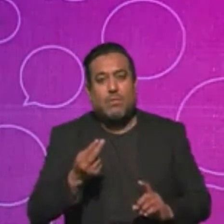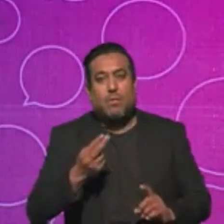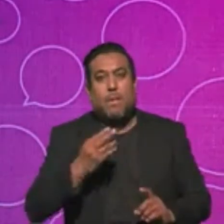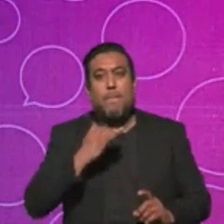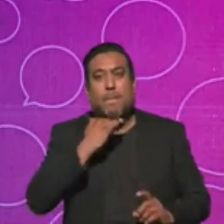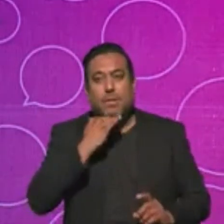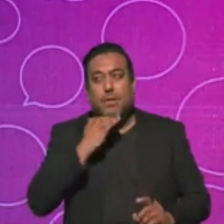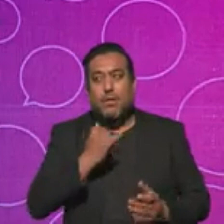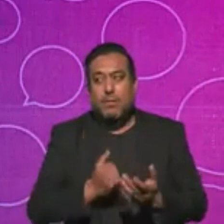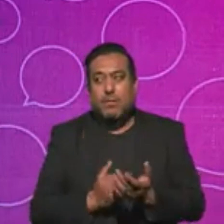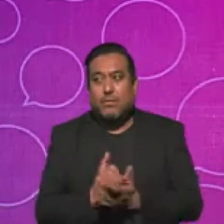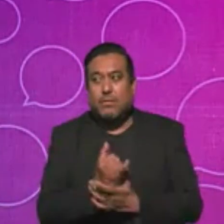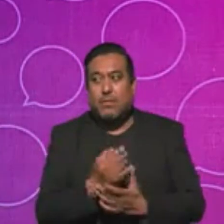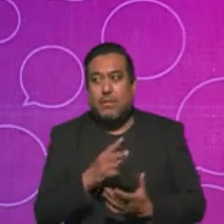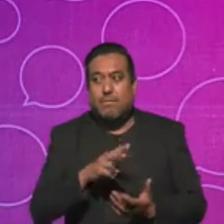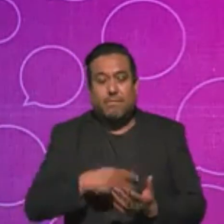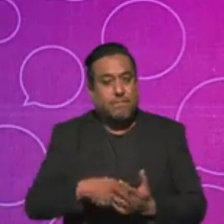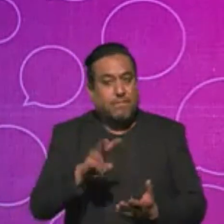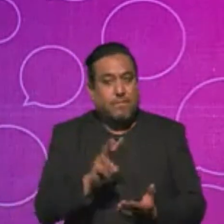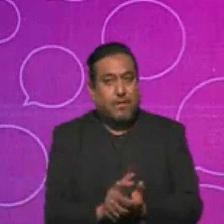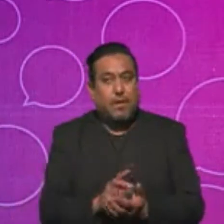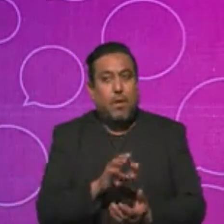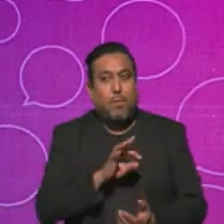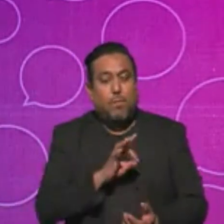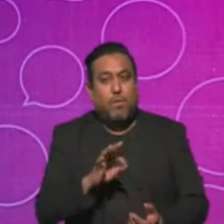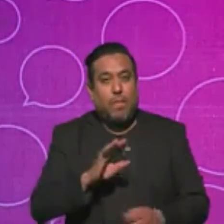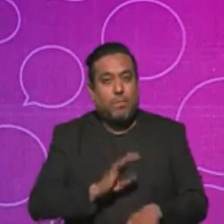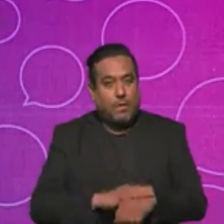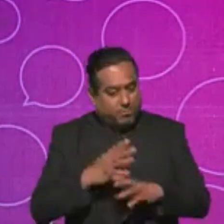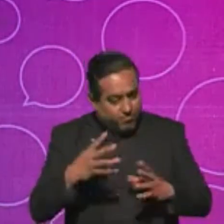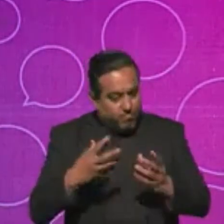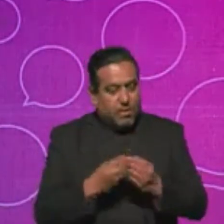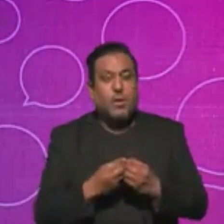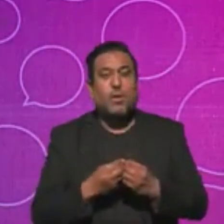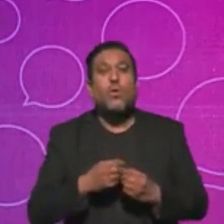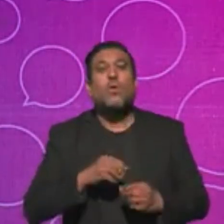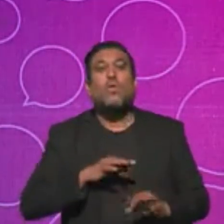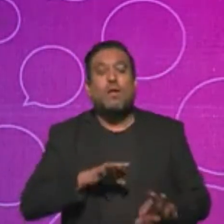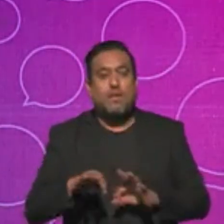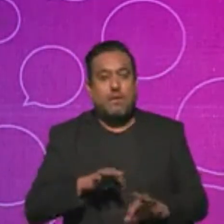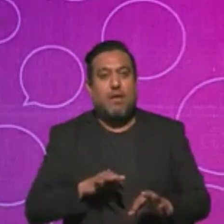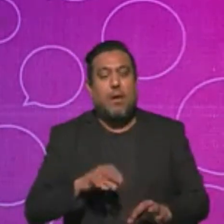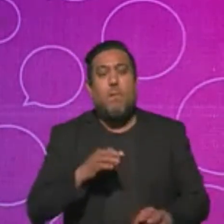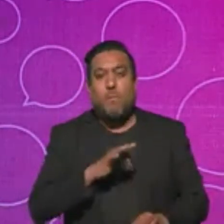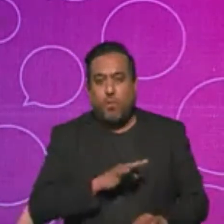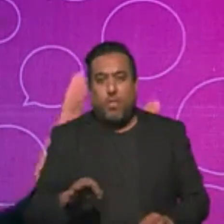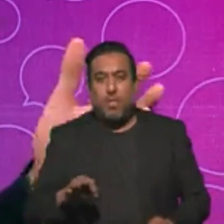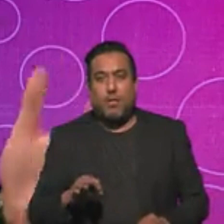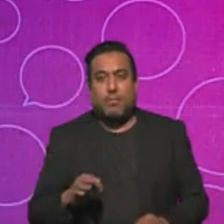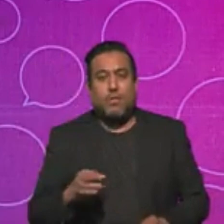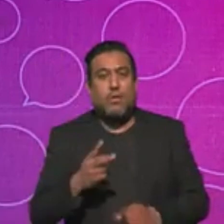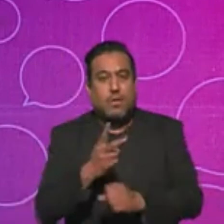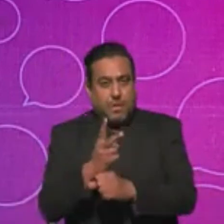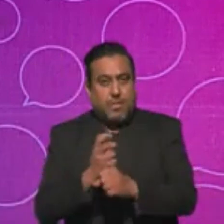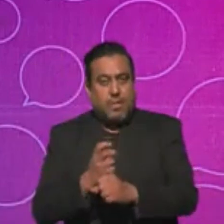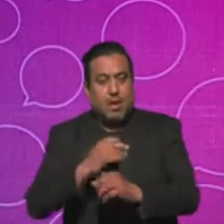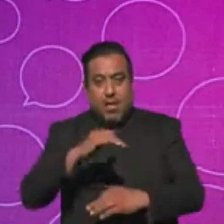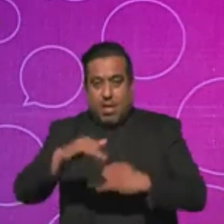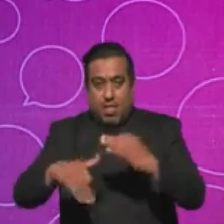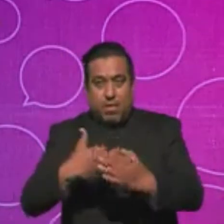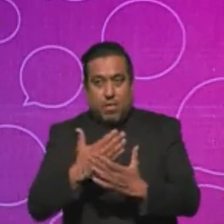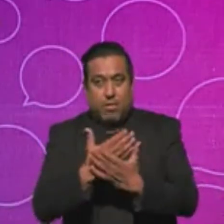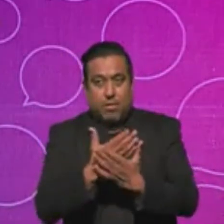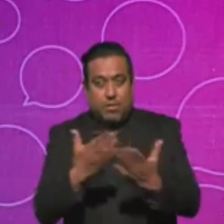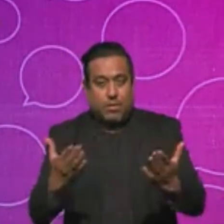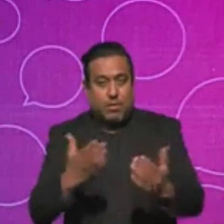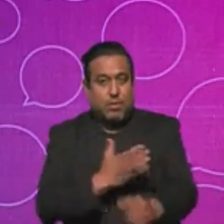determinación y con valentía podemos hacer grandes cosas Si trabajamos juntos y claro invitarlos a cada uno